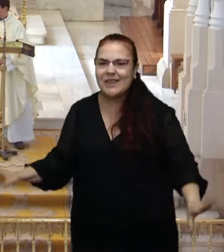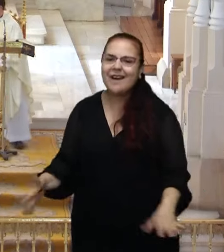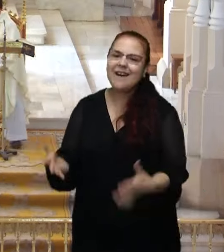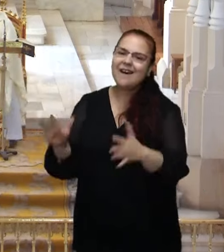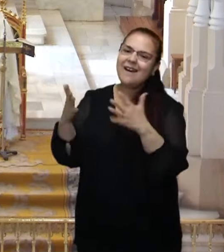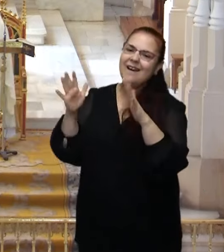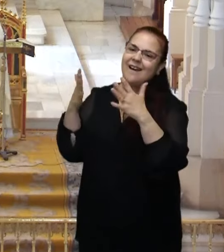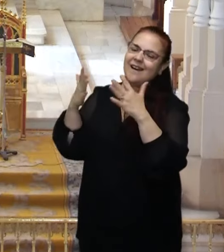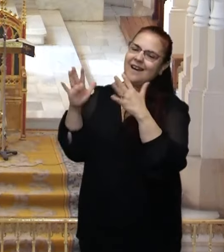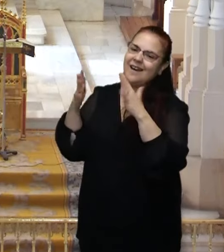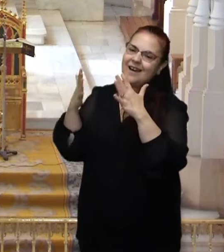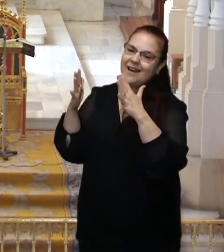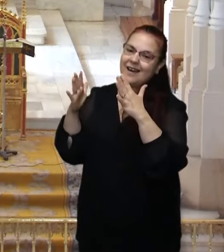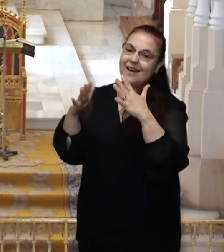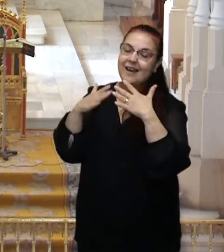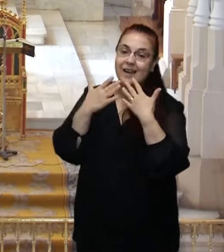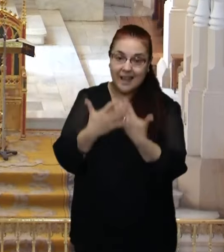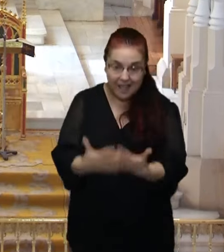Aleluya.